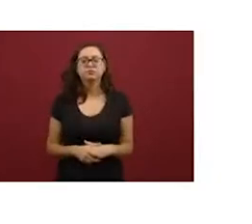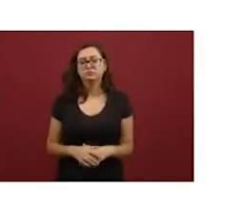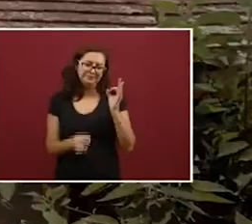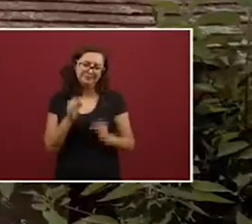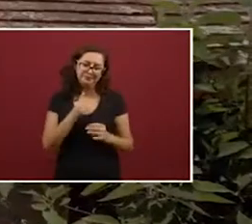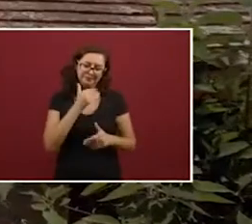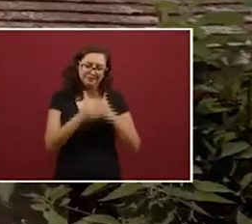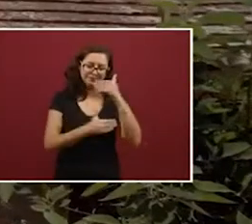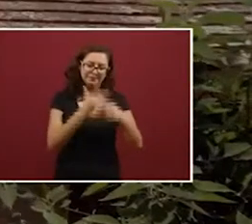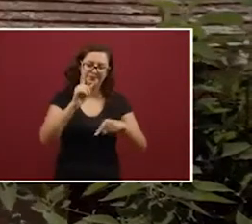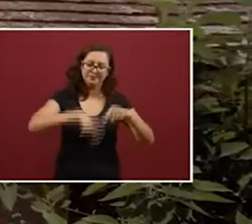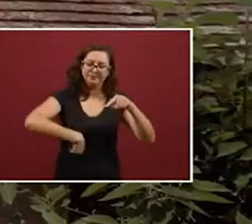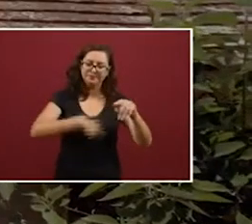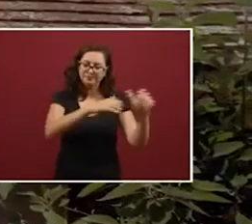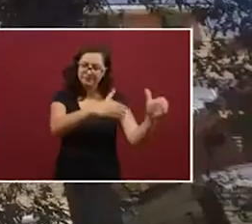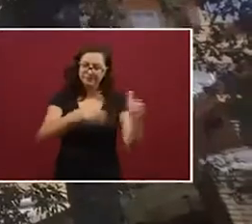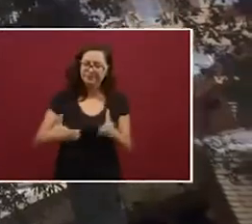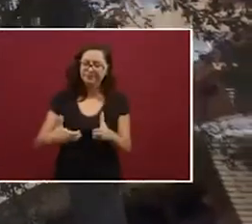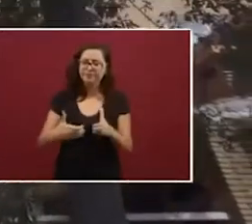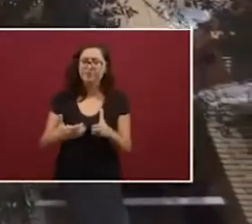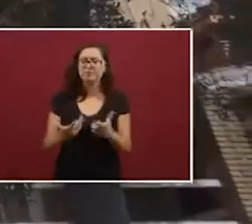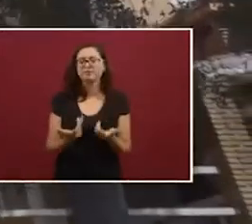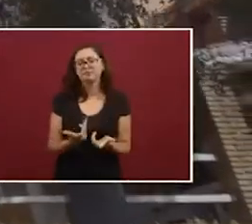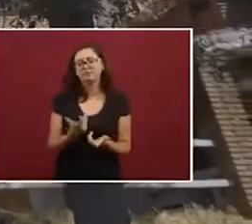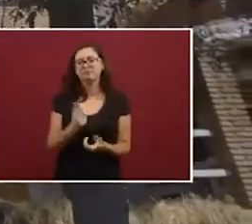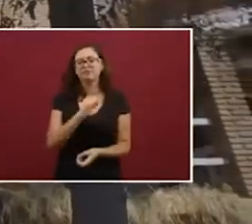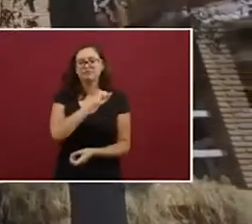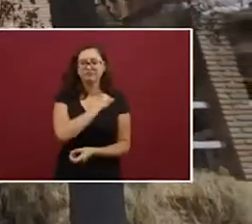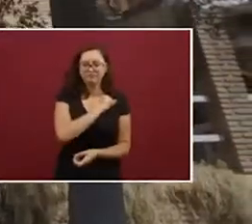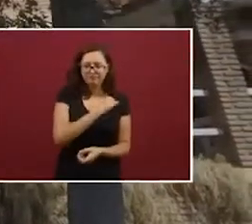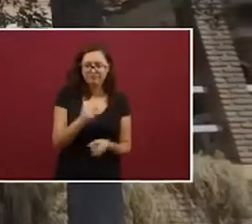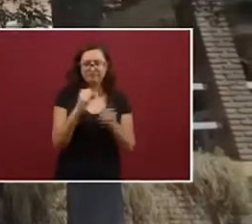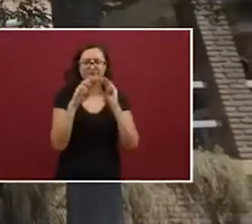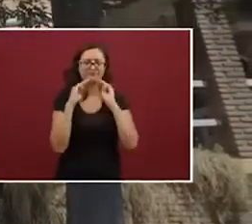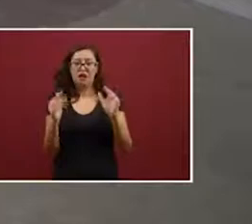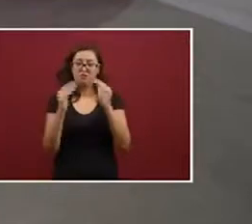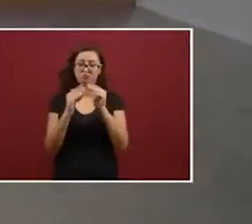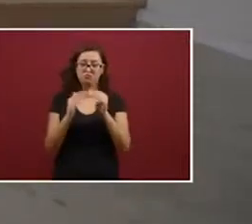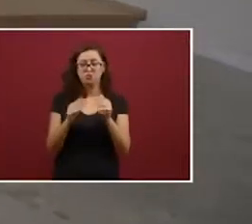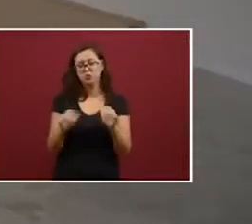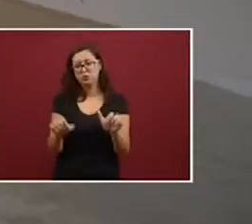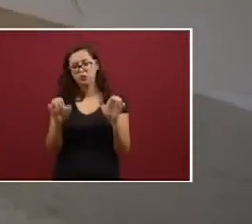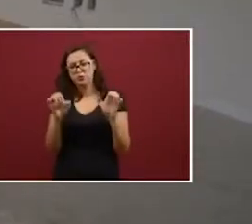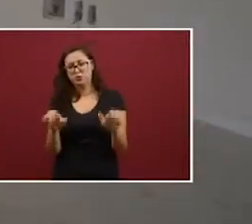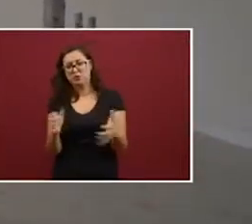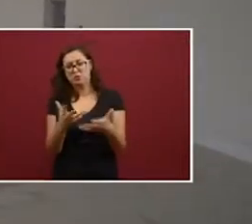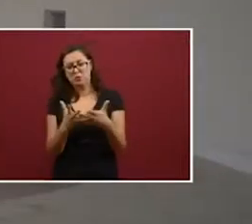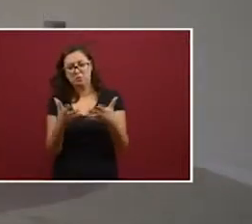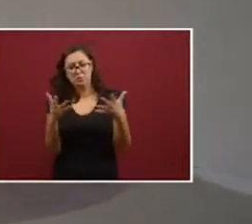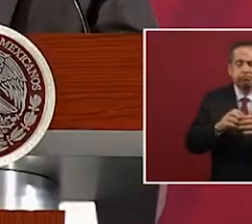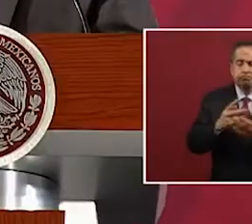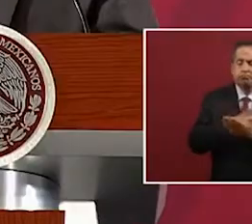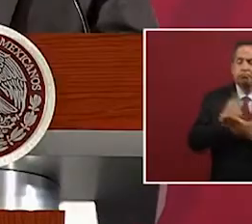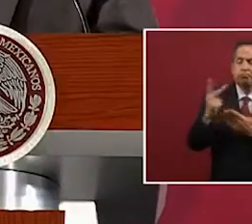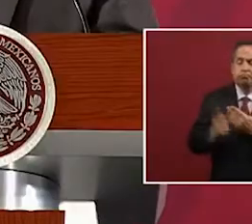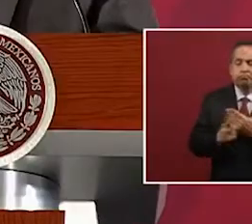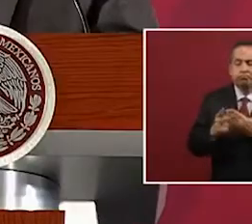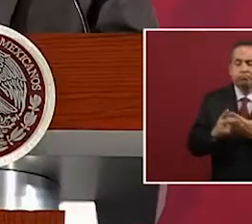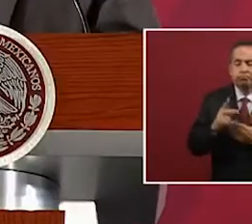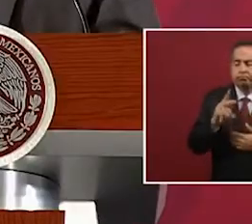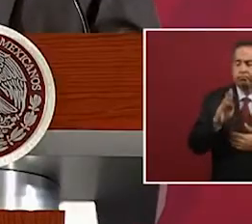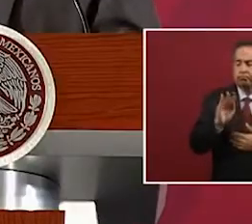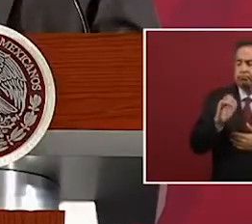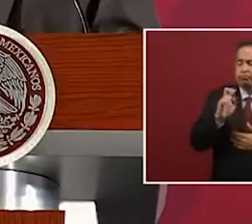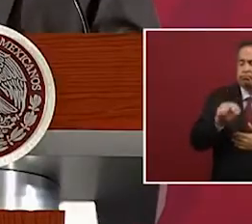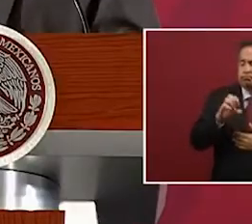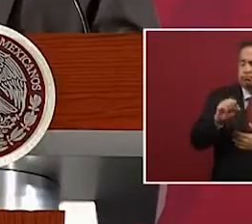Guerrero. Destacan un rancho llamado Los Tres García, casas en Los Cabos, una en Cancún, decomisos hasta por 168 millones de pesos. Por su parte, el presidente